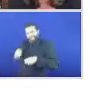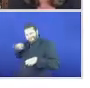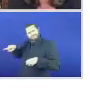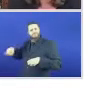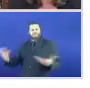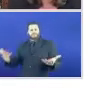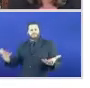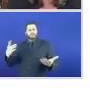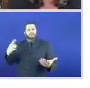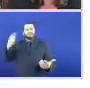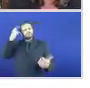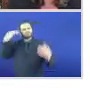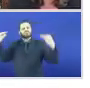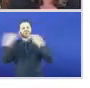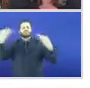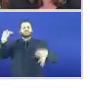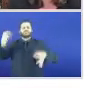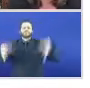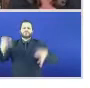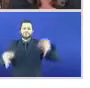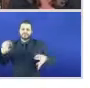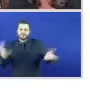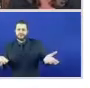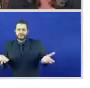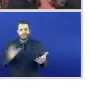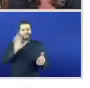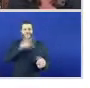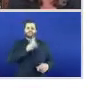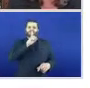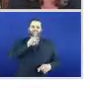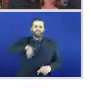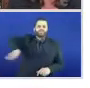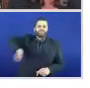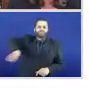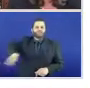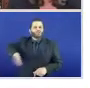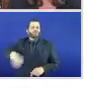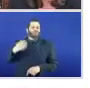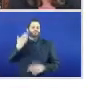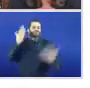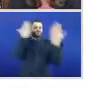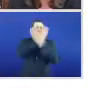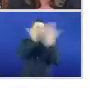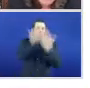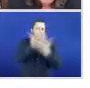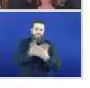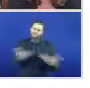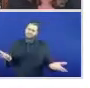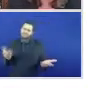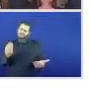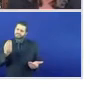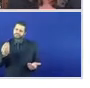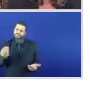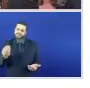sistemática impunidad ante las diversas formas de violencia que limitan la vida de las mujeres y las niñas, en la pandemia se ha